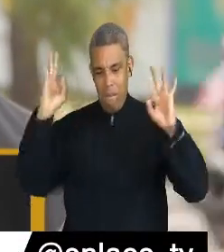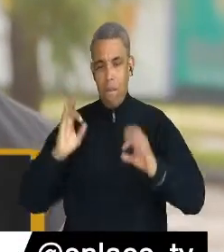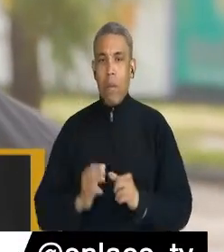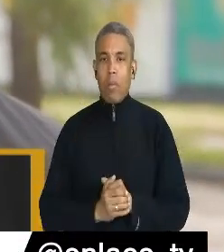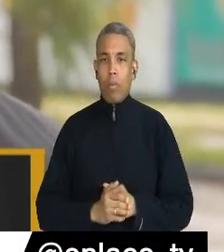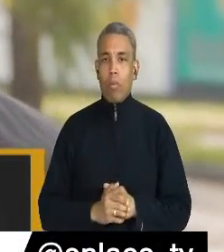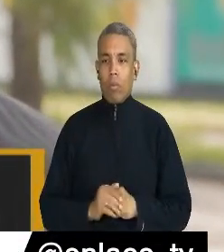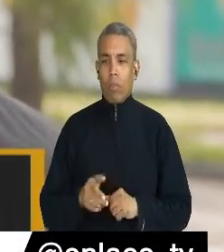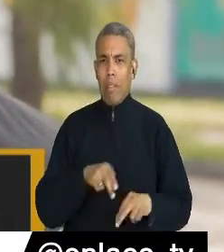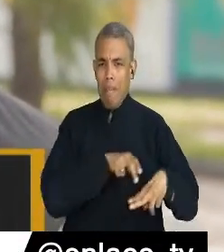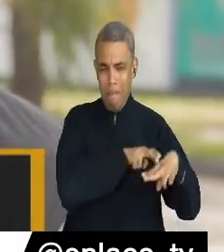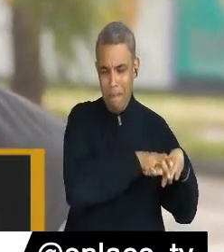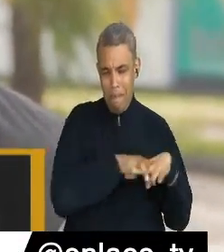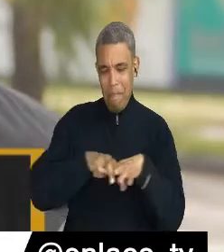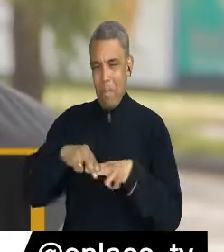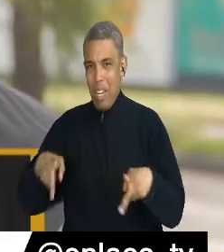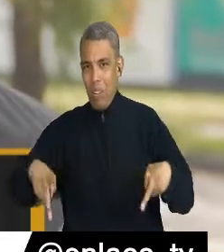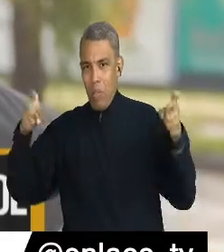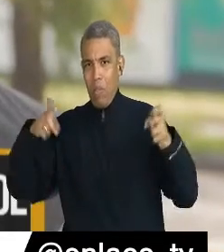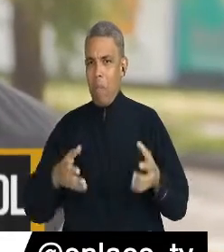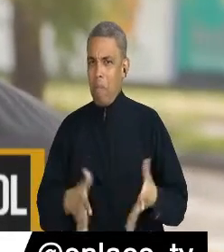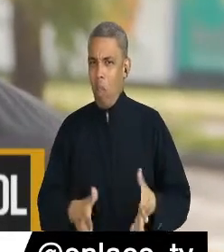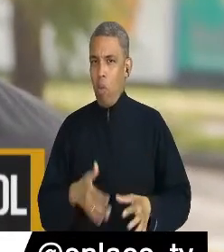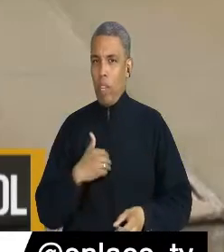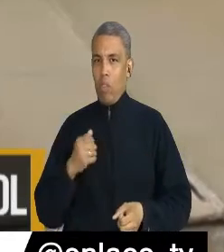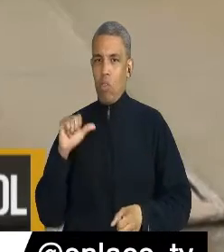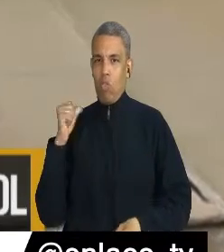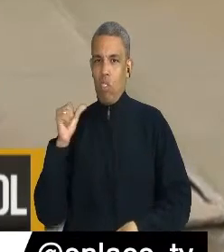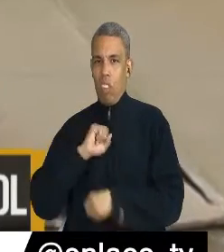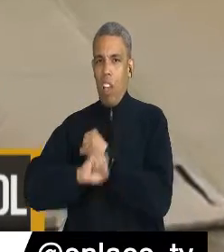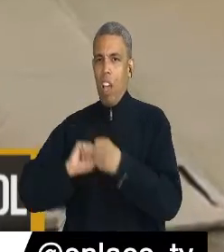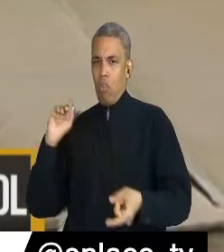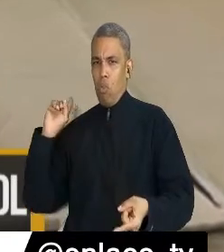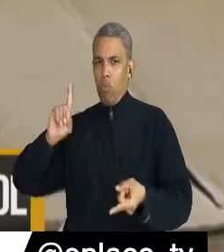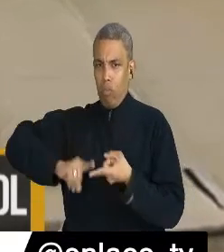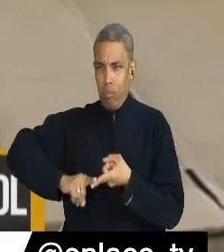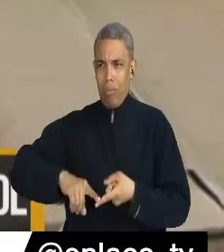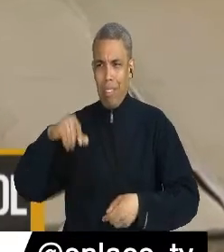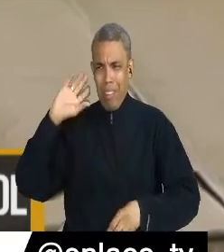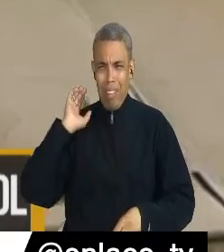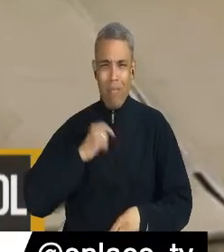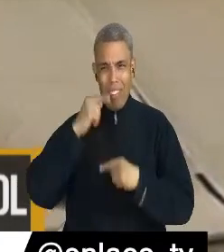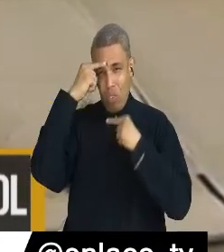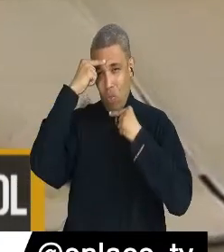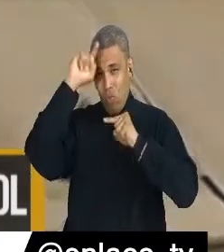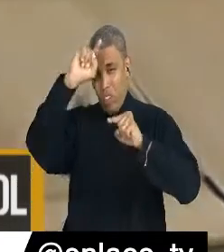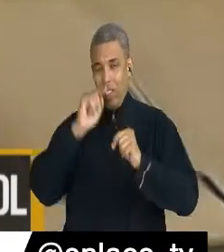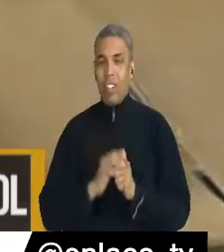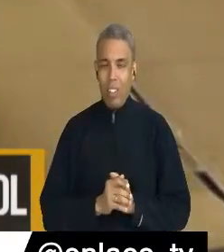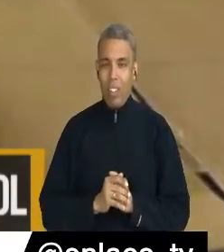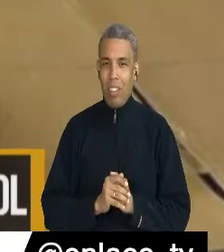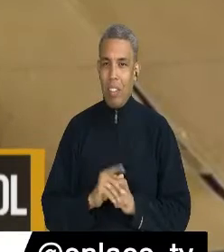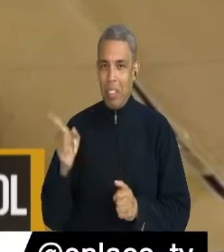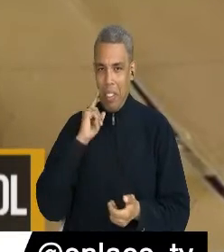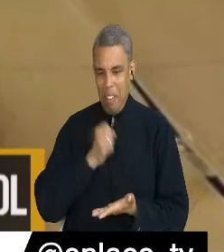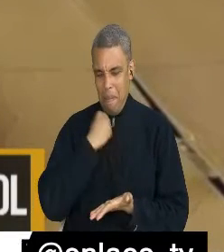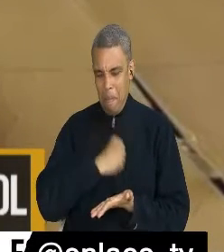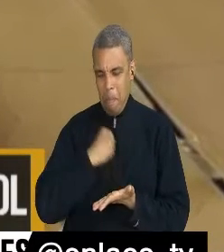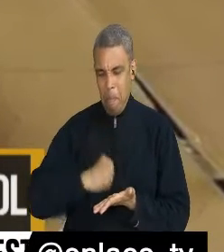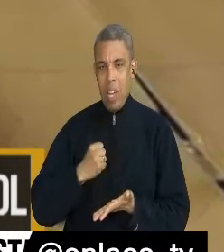silletería precisamente la marca construir construir tiene la limitada que la marca que nos provee la